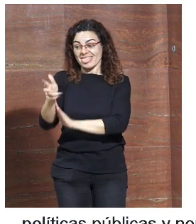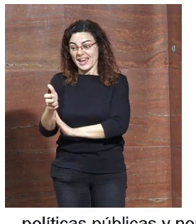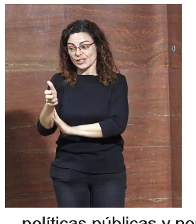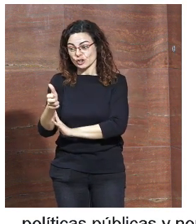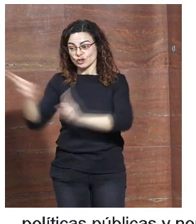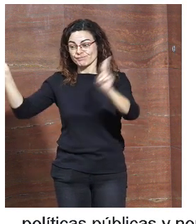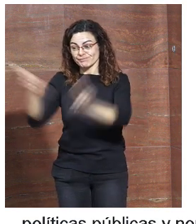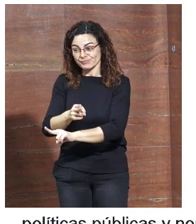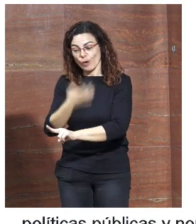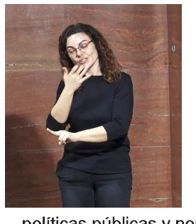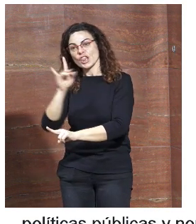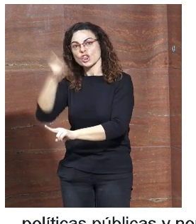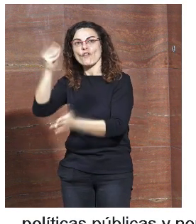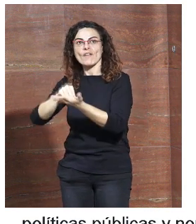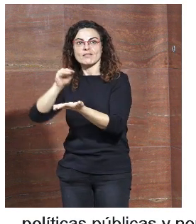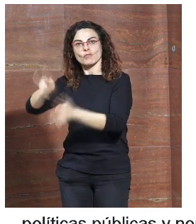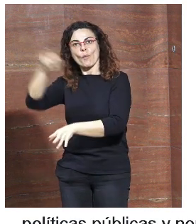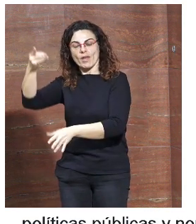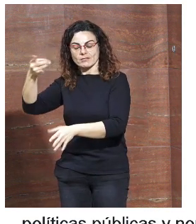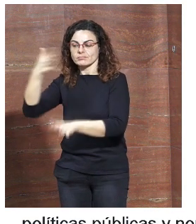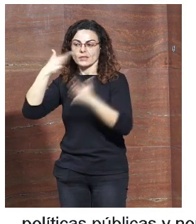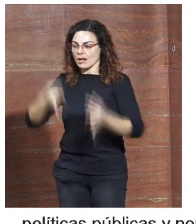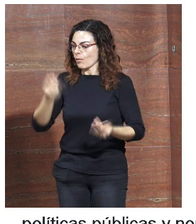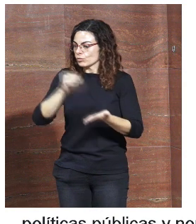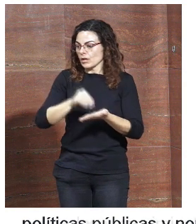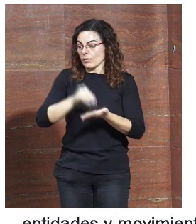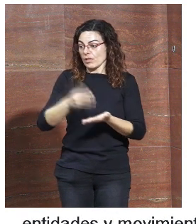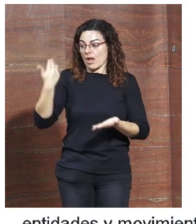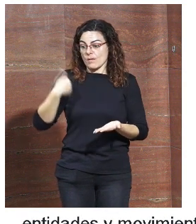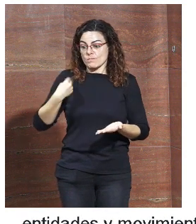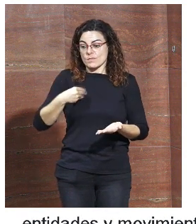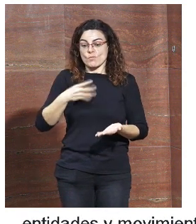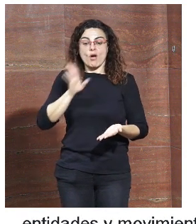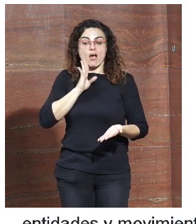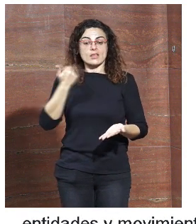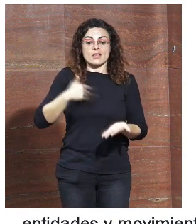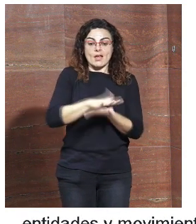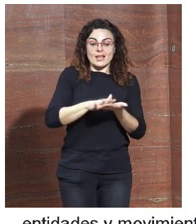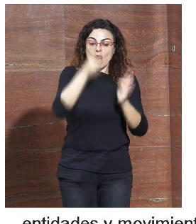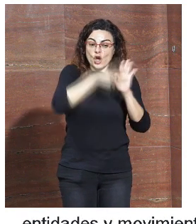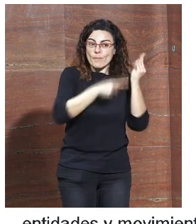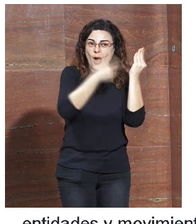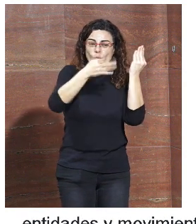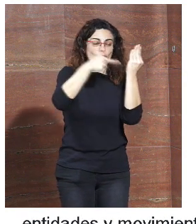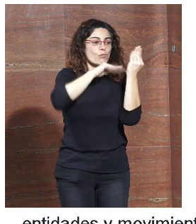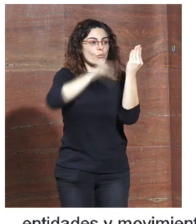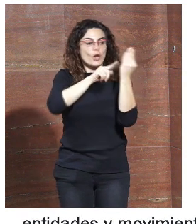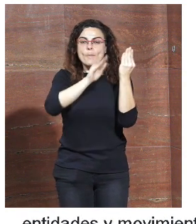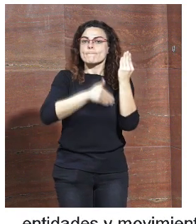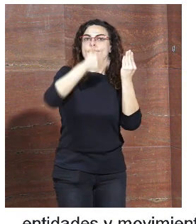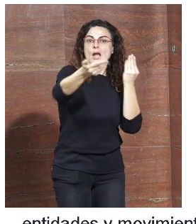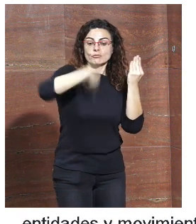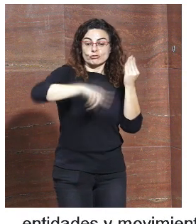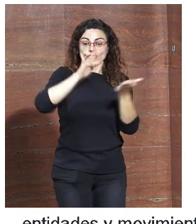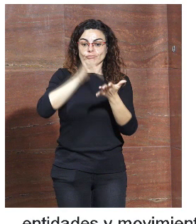sus necesidades. Y esto es una realidad. Hay muchas cosas que Patxi también comentaba, ir más allá de la normativa. Cuando trabajamos en las normativas,